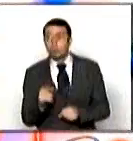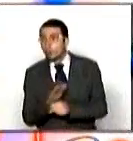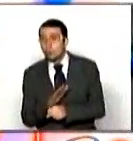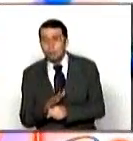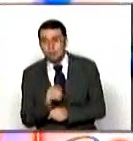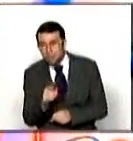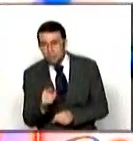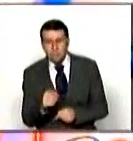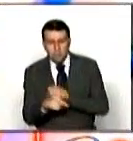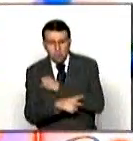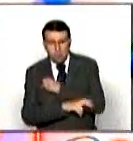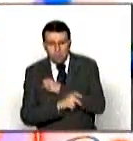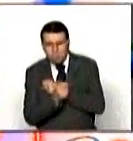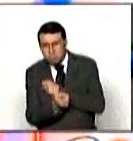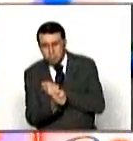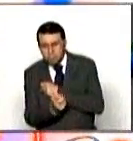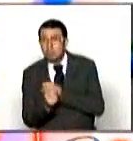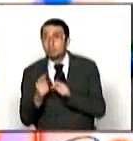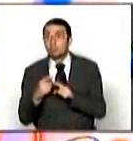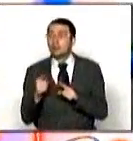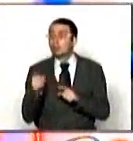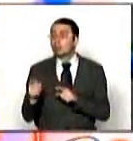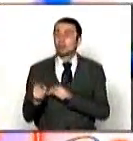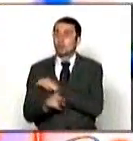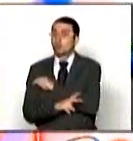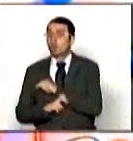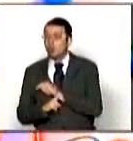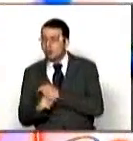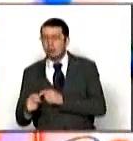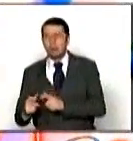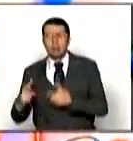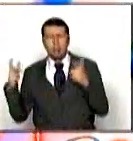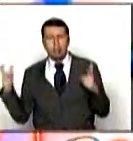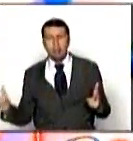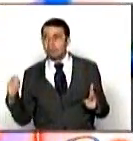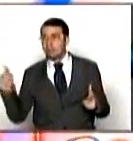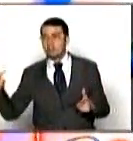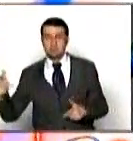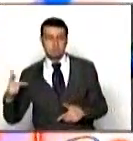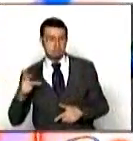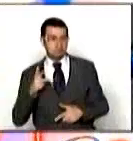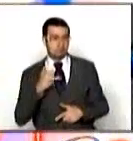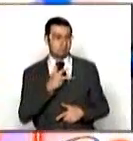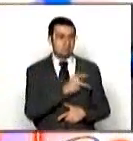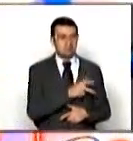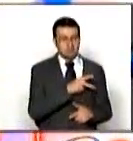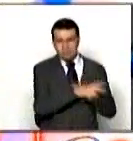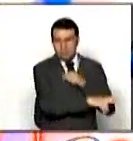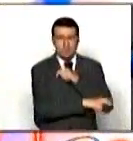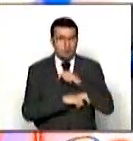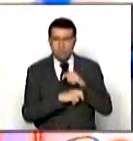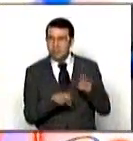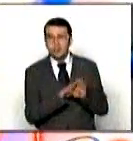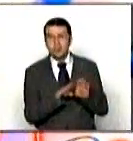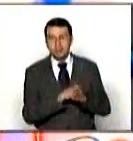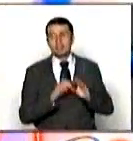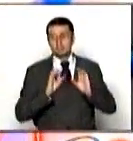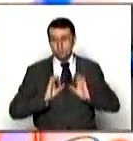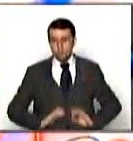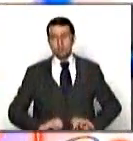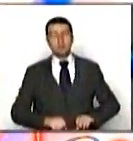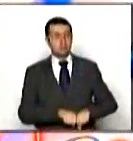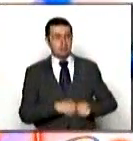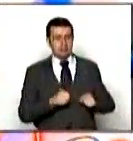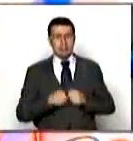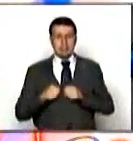pequeño, mientras que el robo grande pasa por atrás, se sacan todos los electrodomésticos, hacen todo el daño dentro del cuerpo y el sistema inmune está distraído